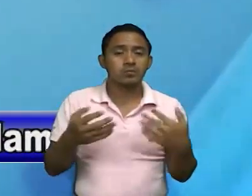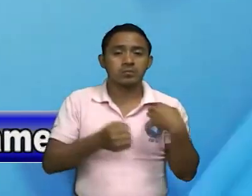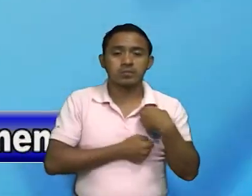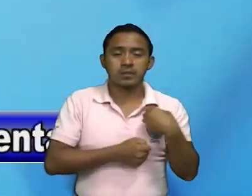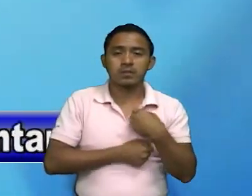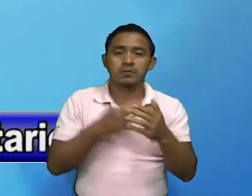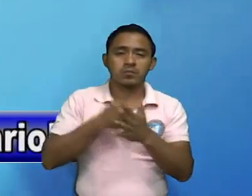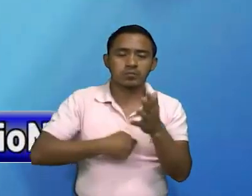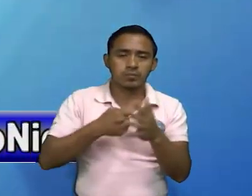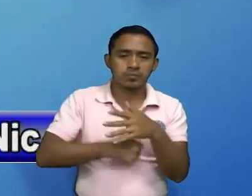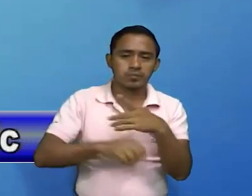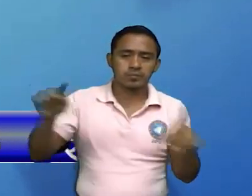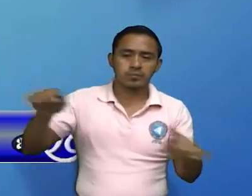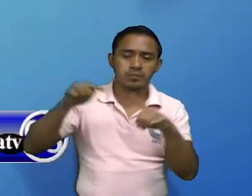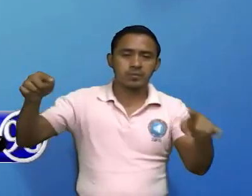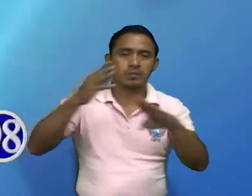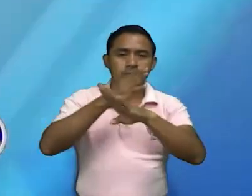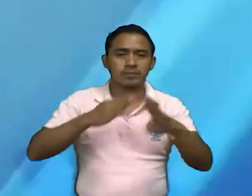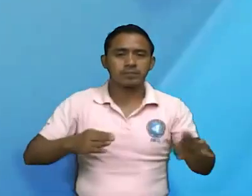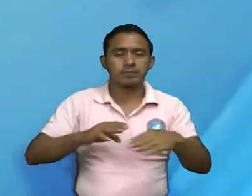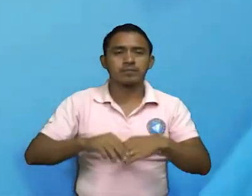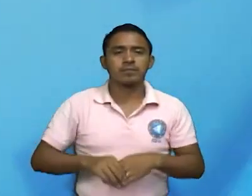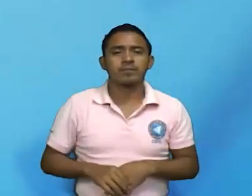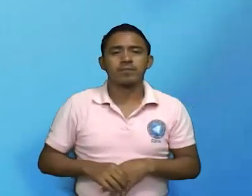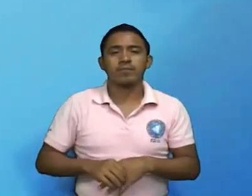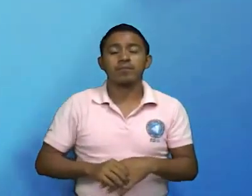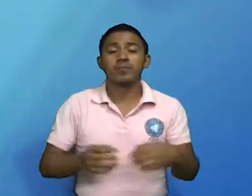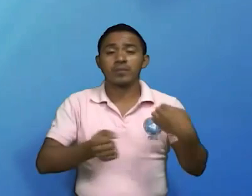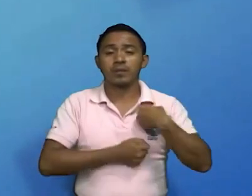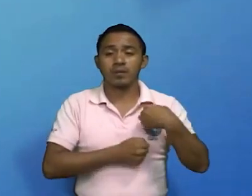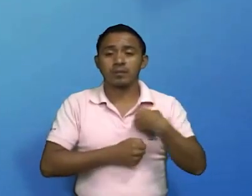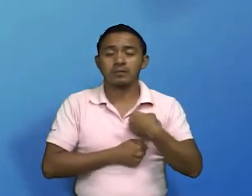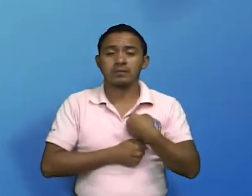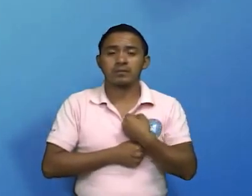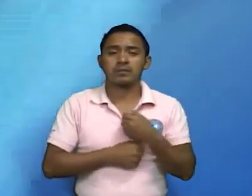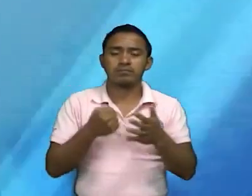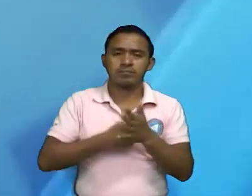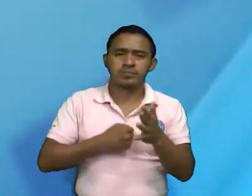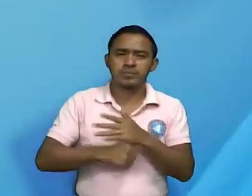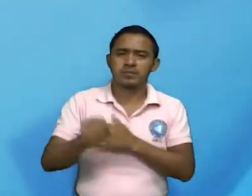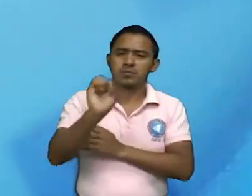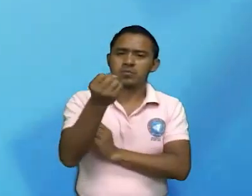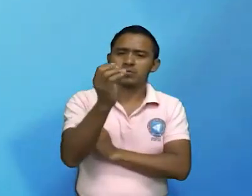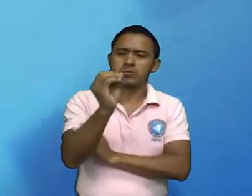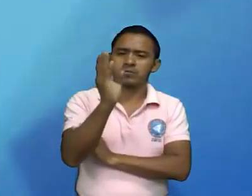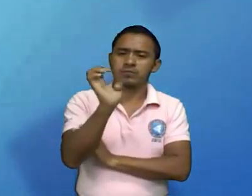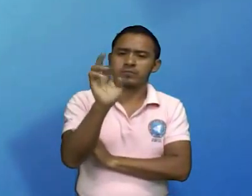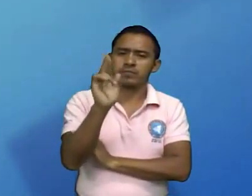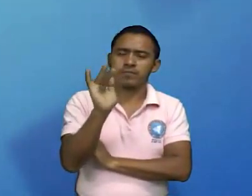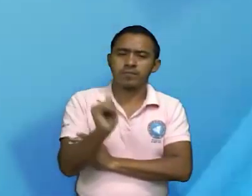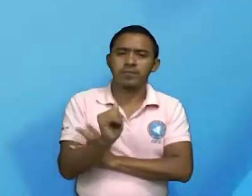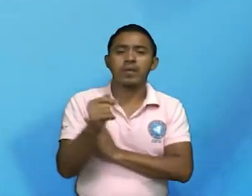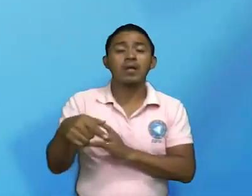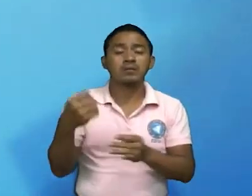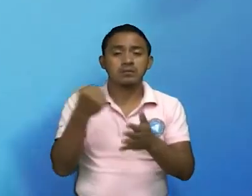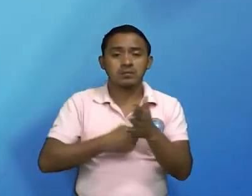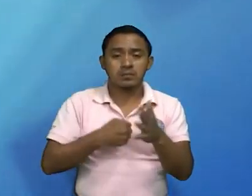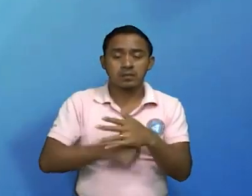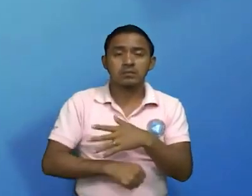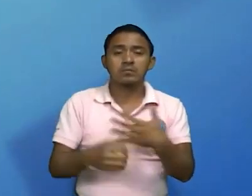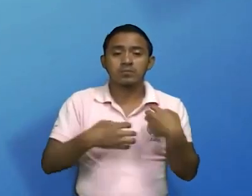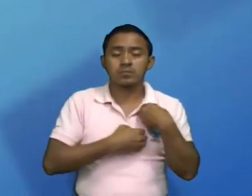que lucha por la paz. Un ejército que defiende la soberanía nacional, un ejército